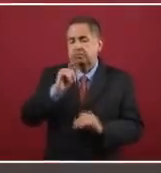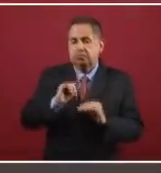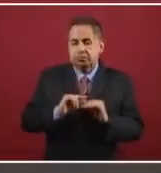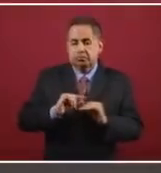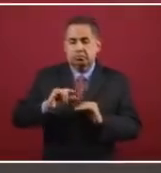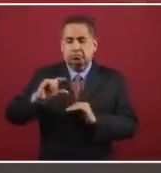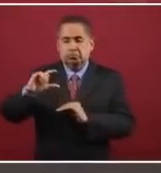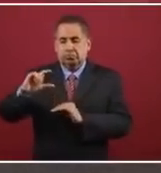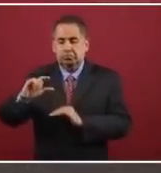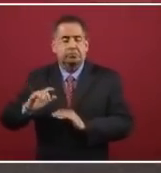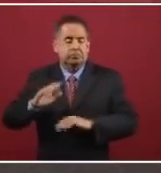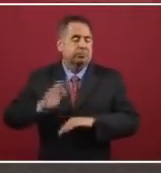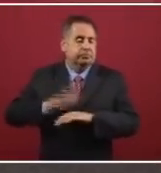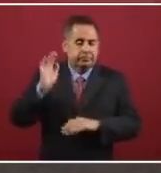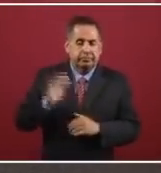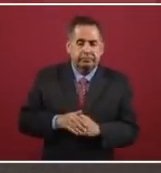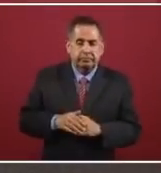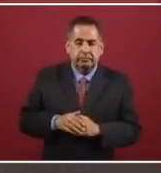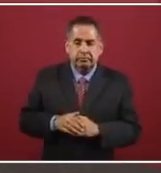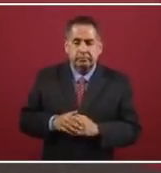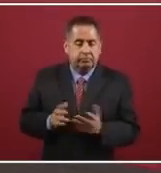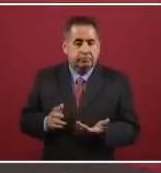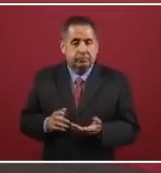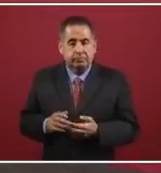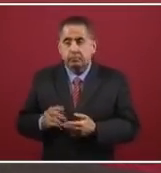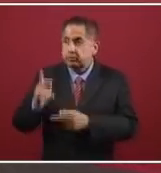y una tendencia a la baja,